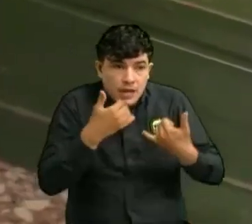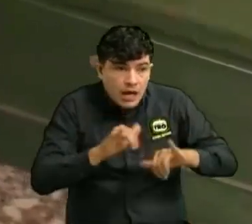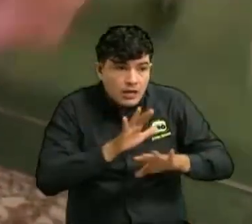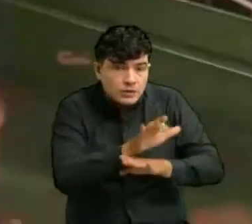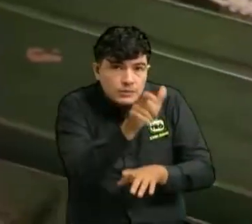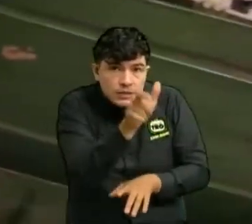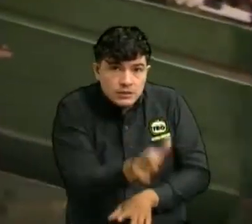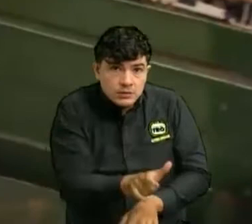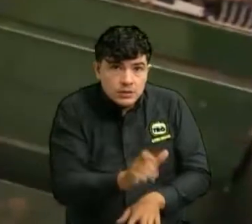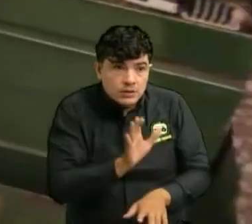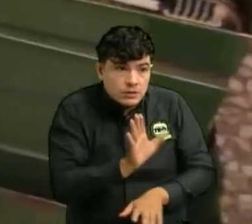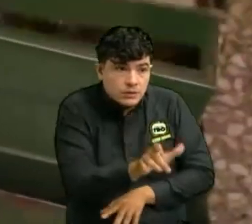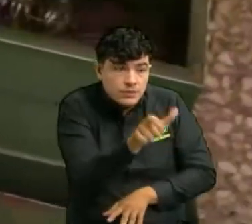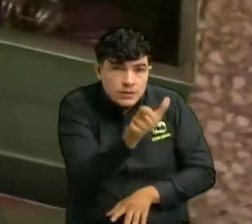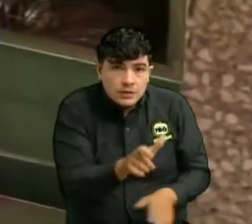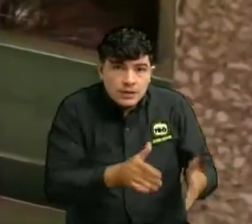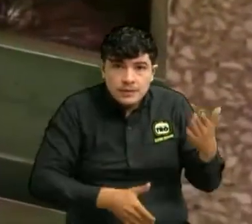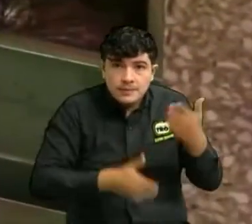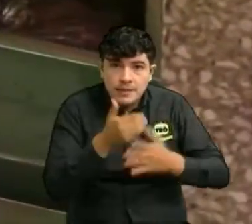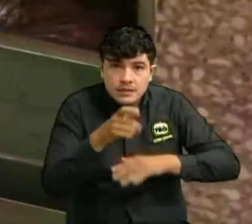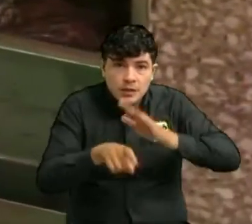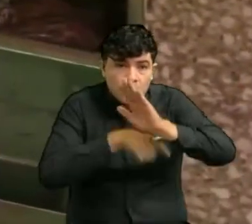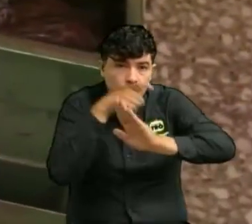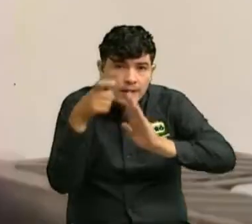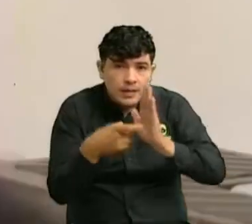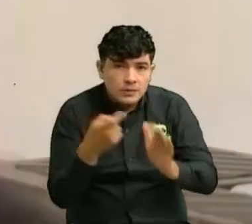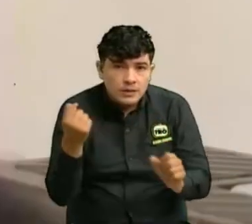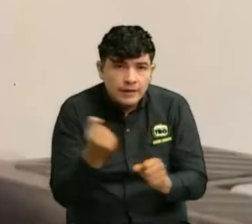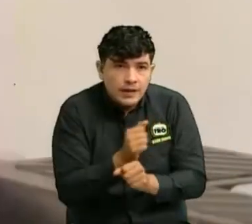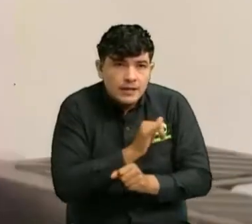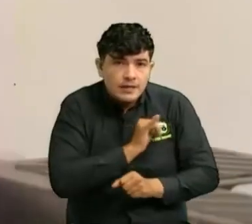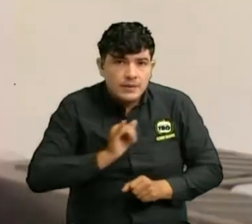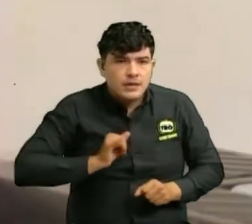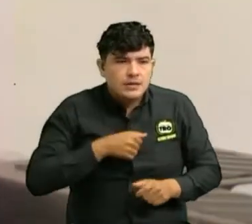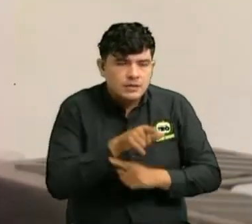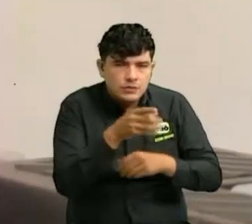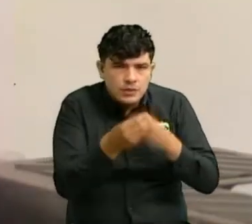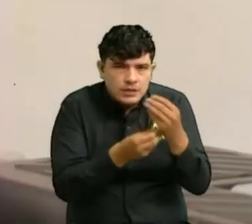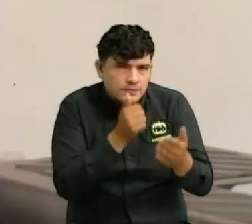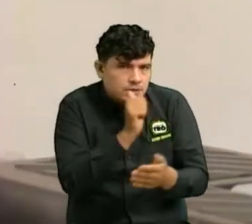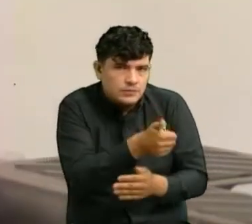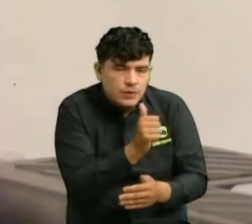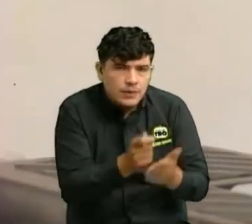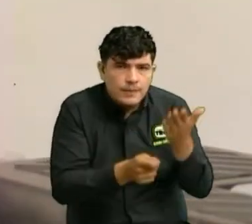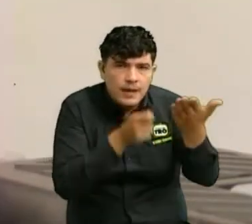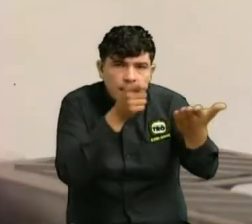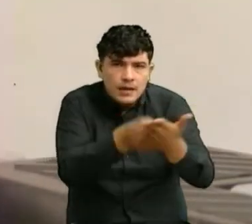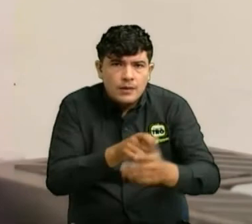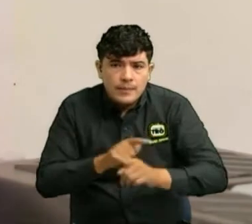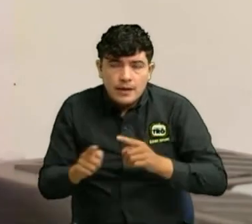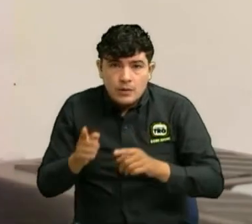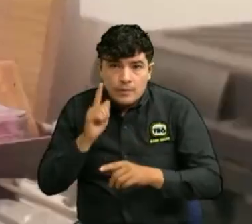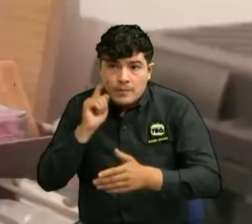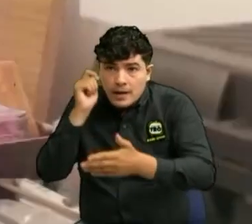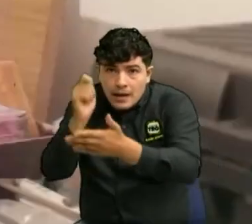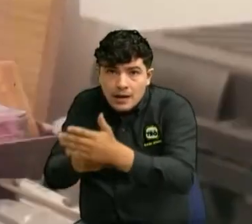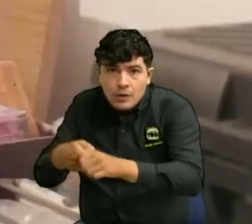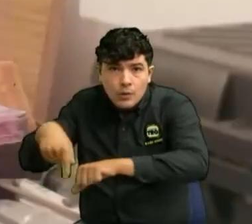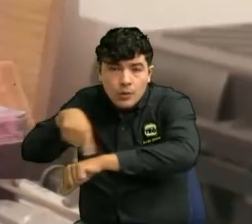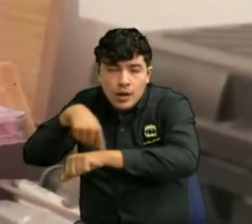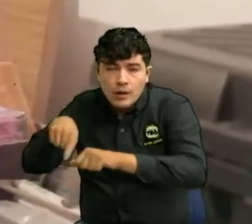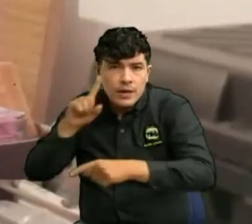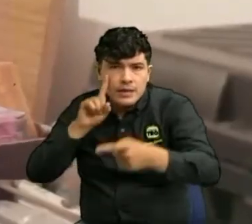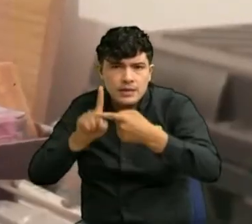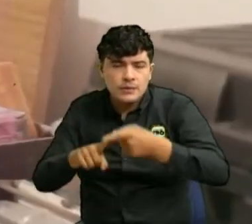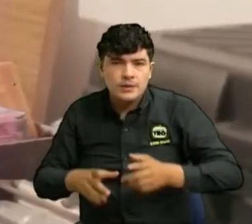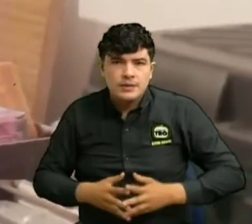ya se vincule a una jornada completa como independiente, va a realizar la cotización. La cotización por horas busca